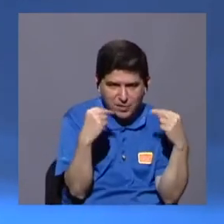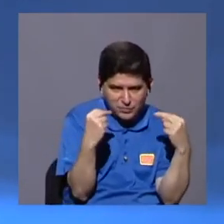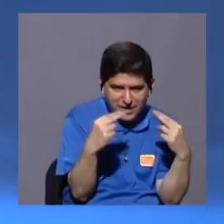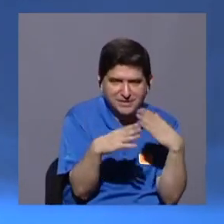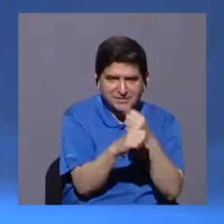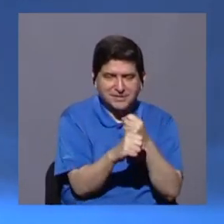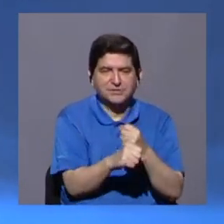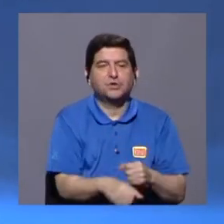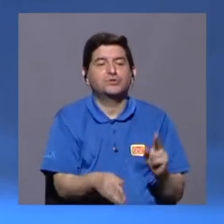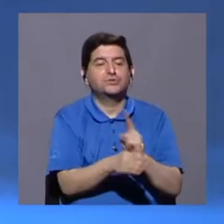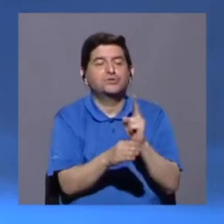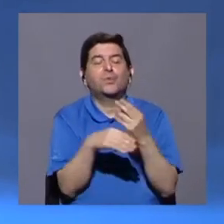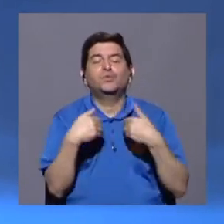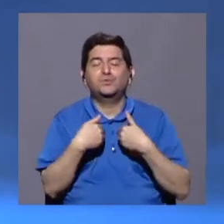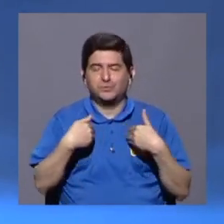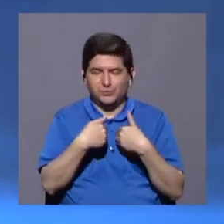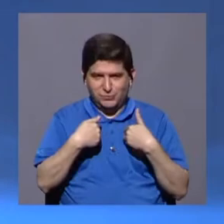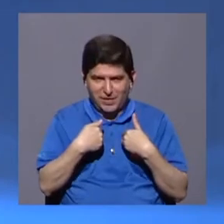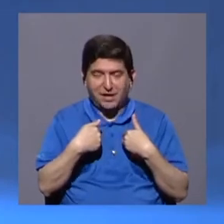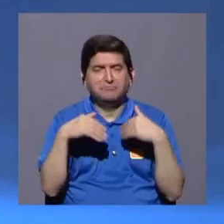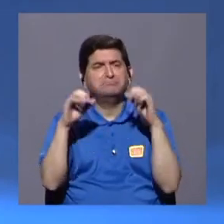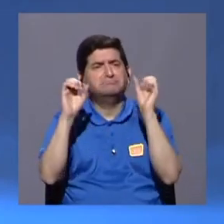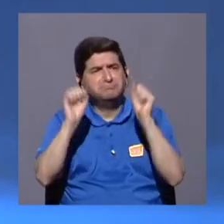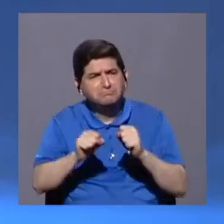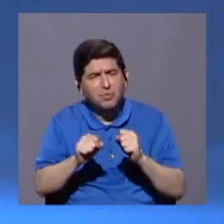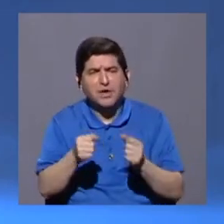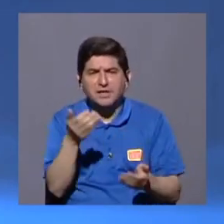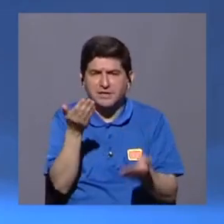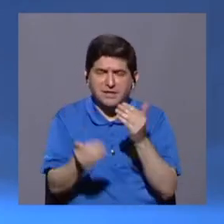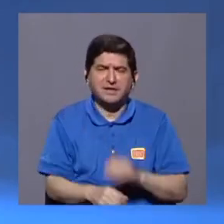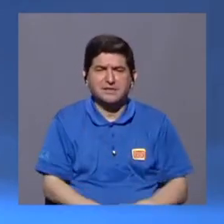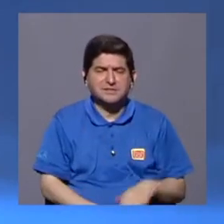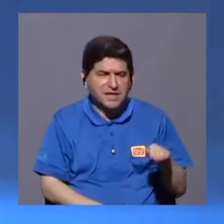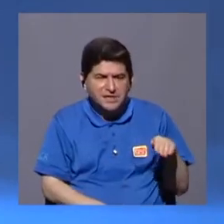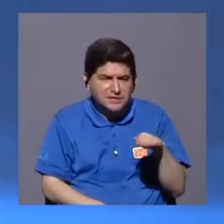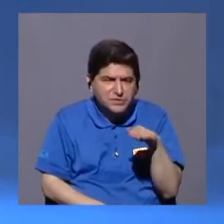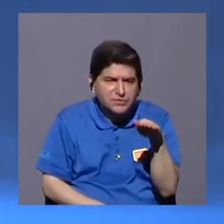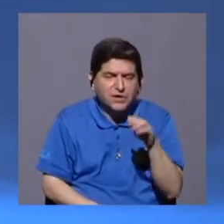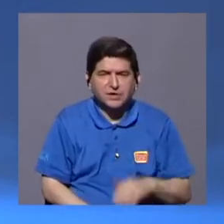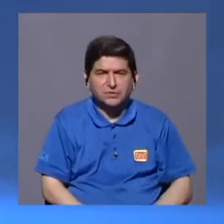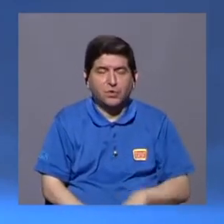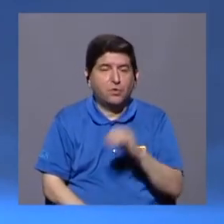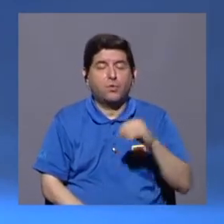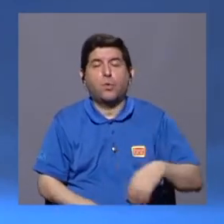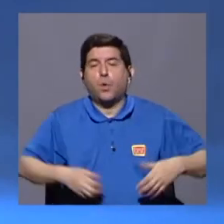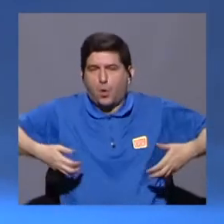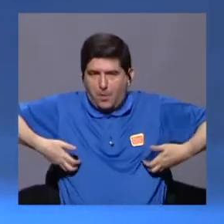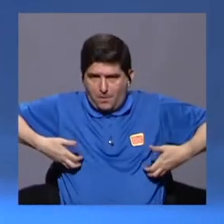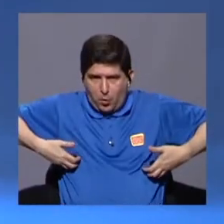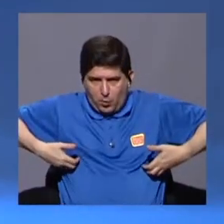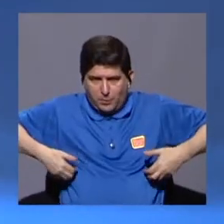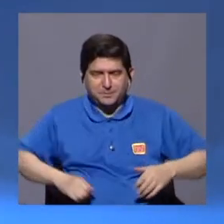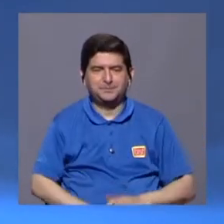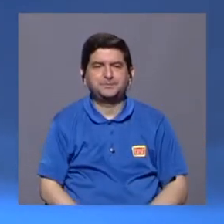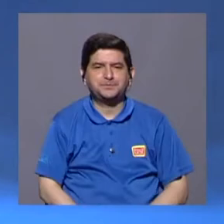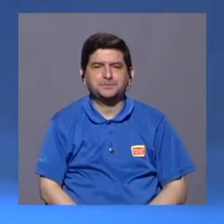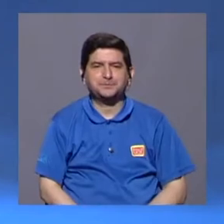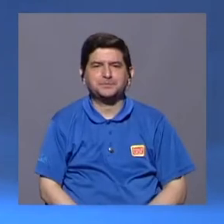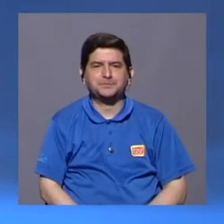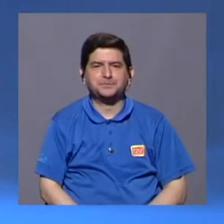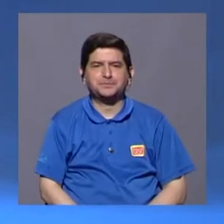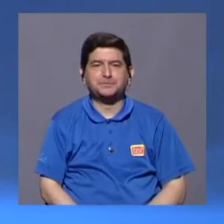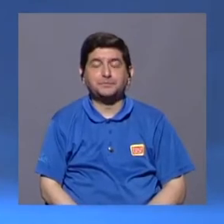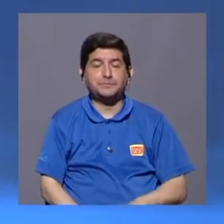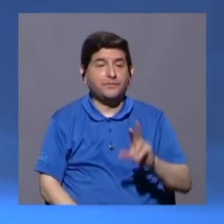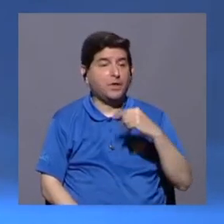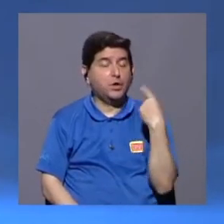utilizarlo en animales se puede utilizar en ratas ratones o en monos y bueno esto